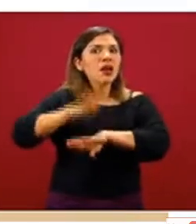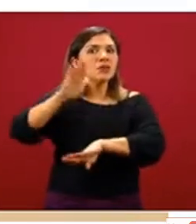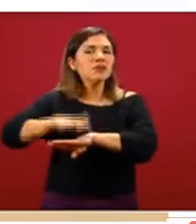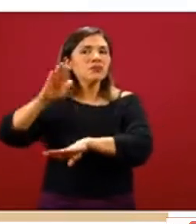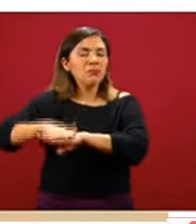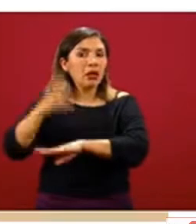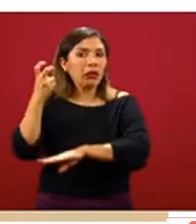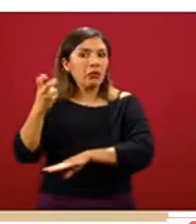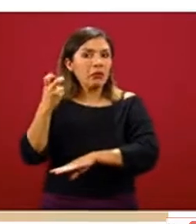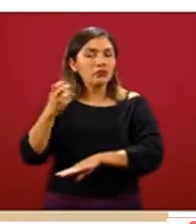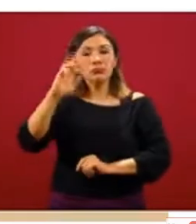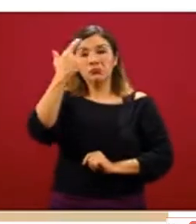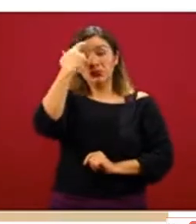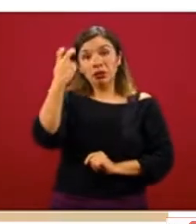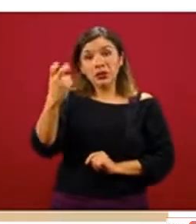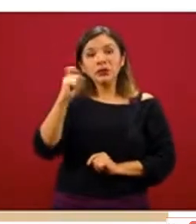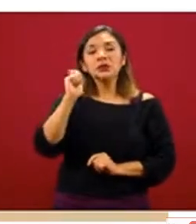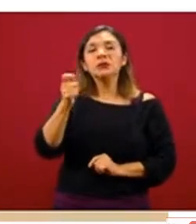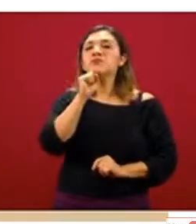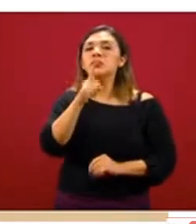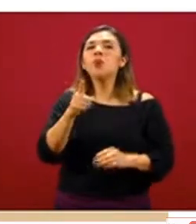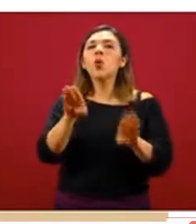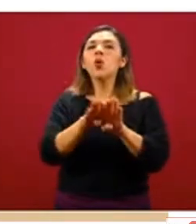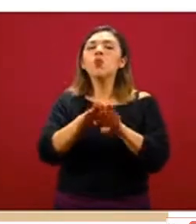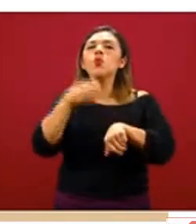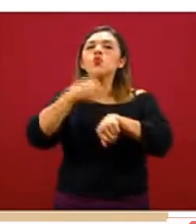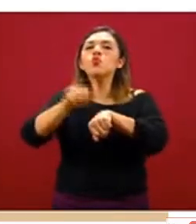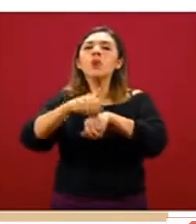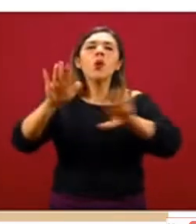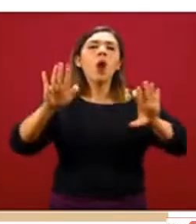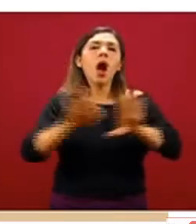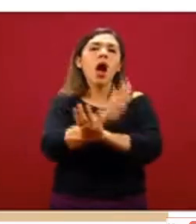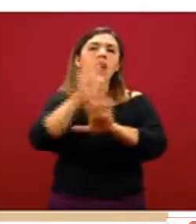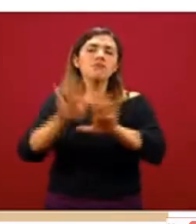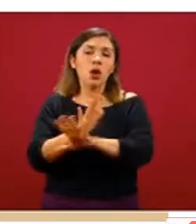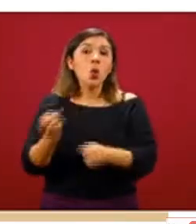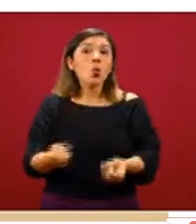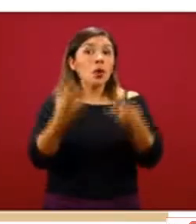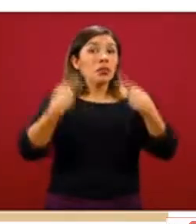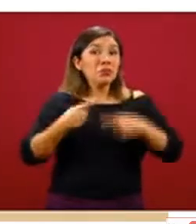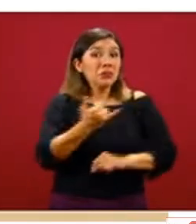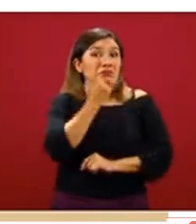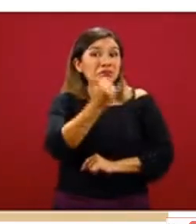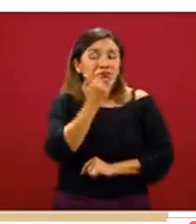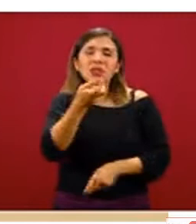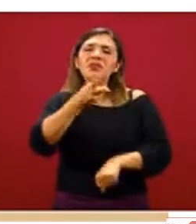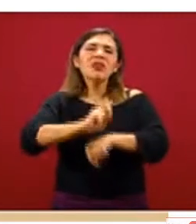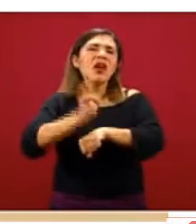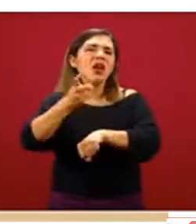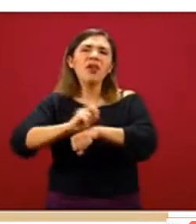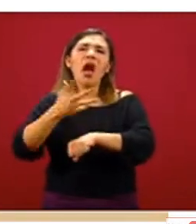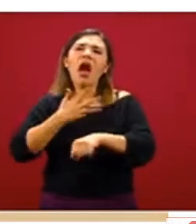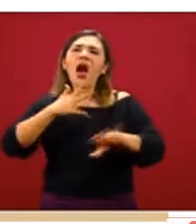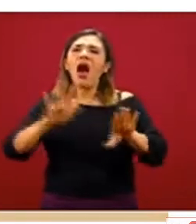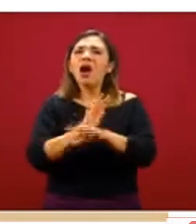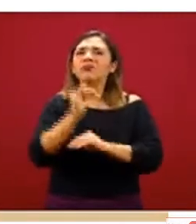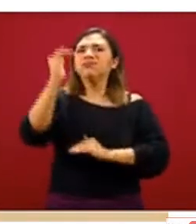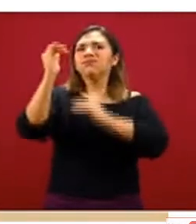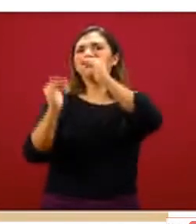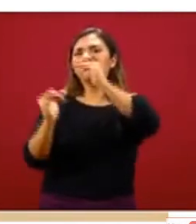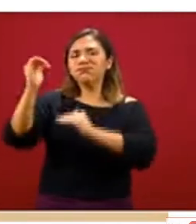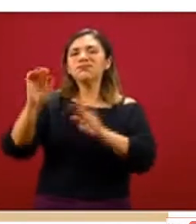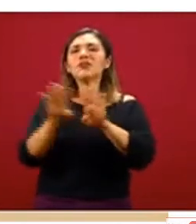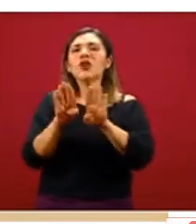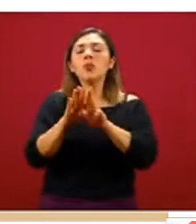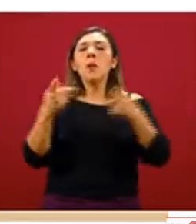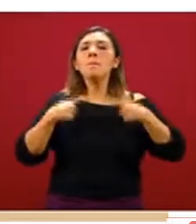de estos, recordando que este también es un número móvil, porque el número de casos sospechosos todos los días se modifica en función